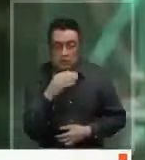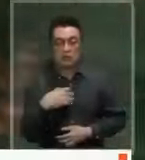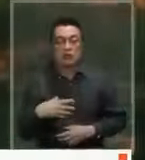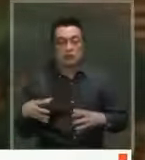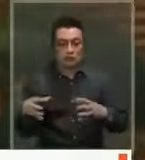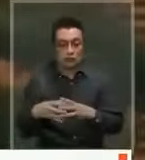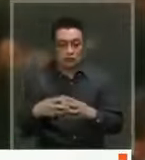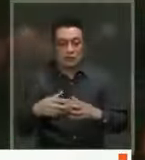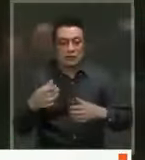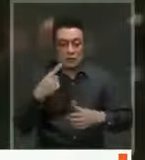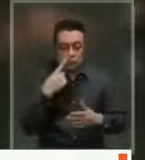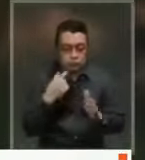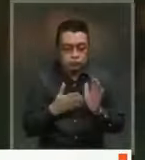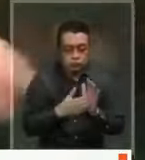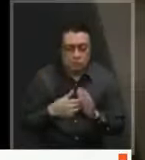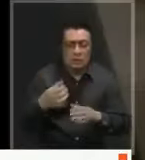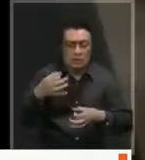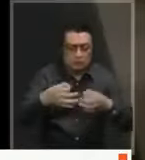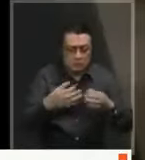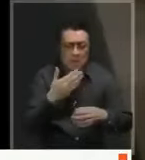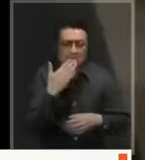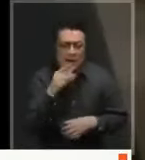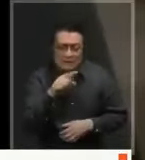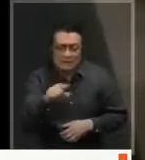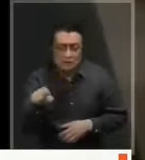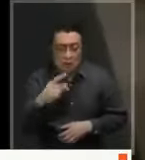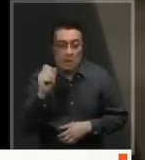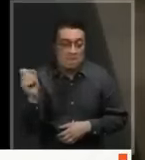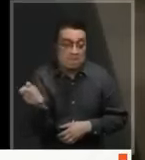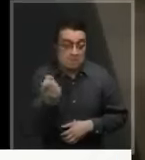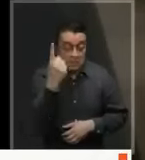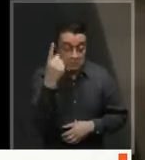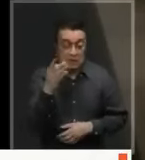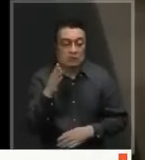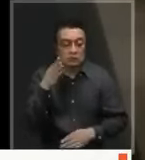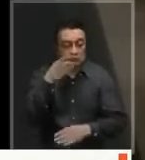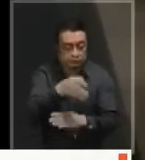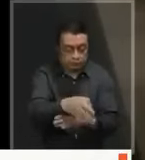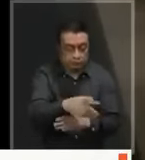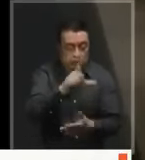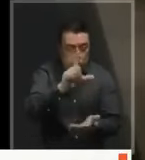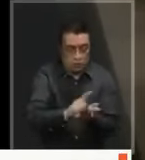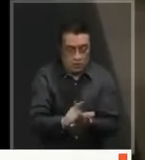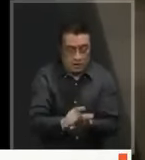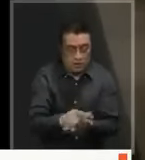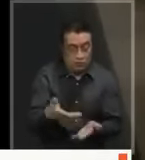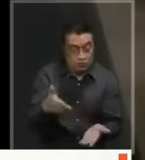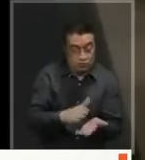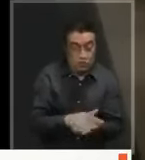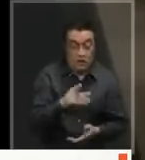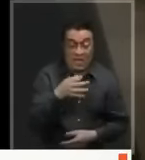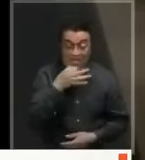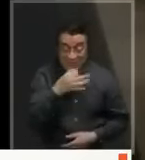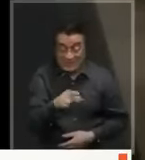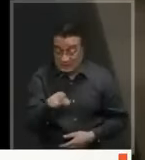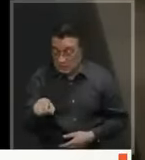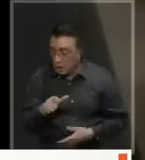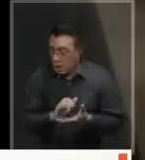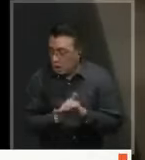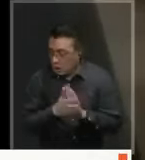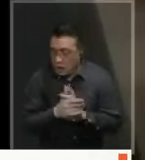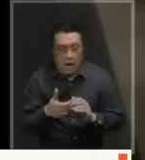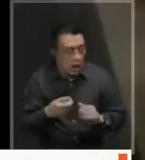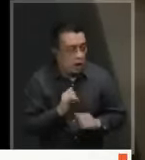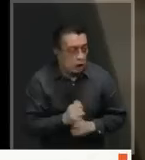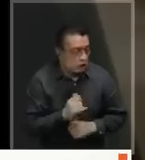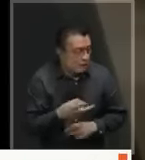Investigaciones Científicas Penales y Criminalísticas que fueron los primeros que llegaron al sitio de suceso. Dicen que ellos se corrompieron, de que ellos simularon